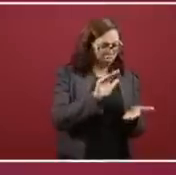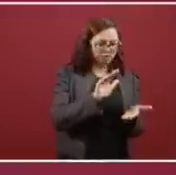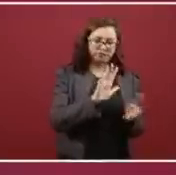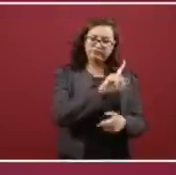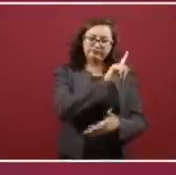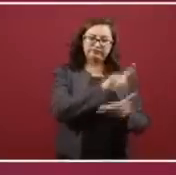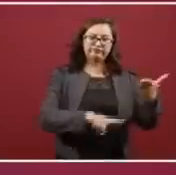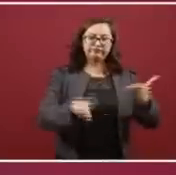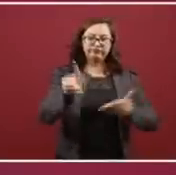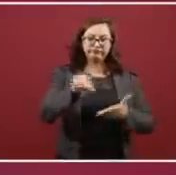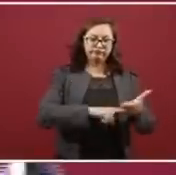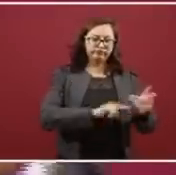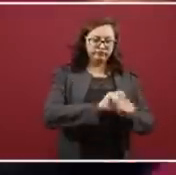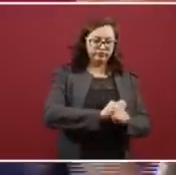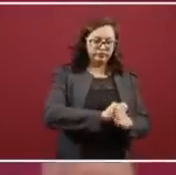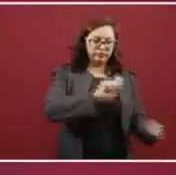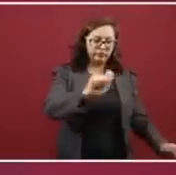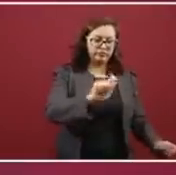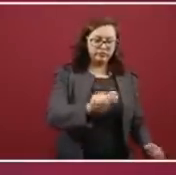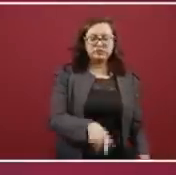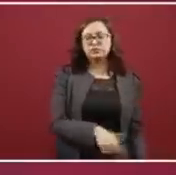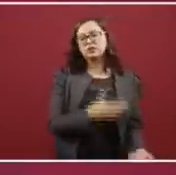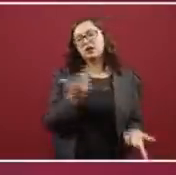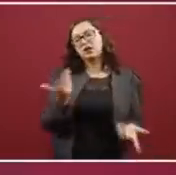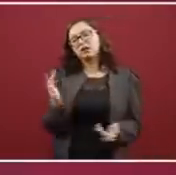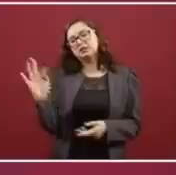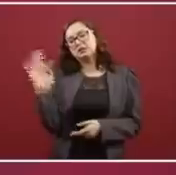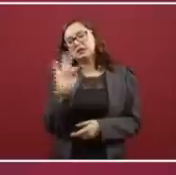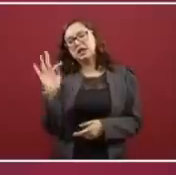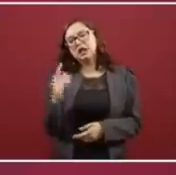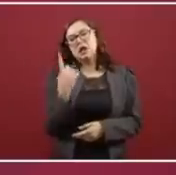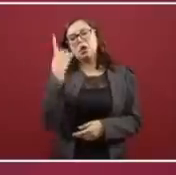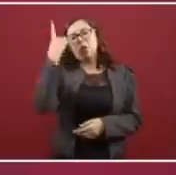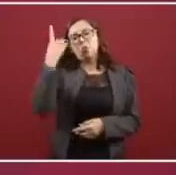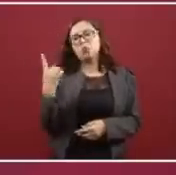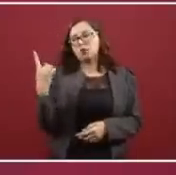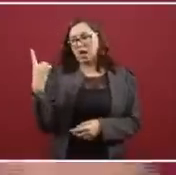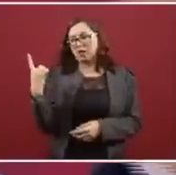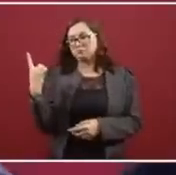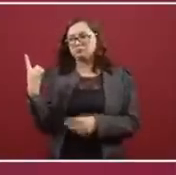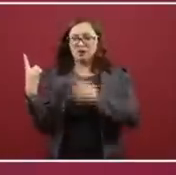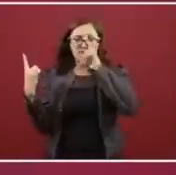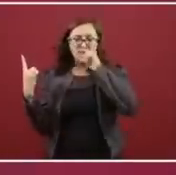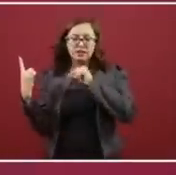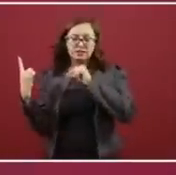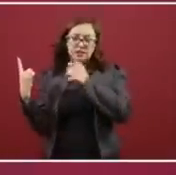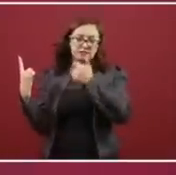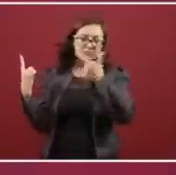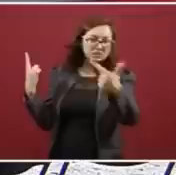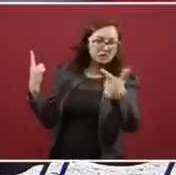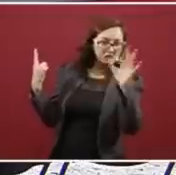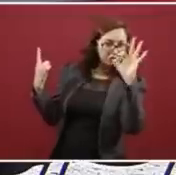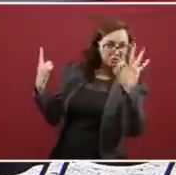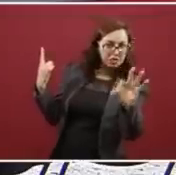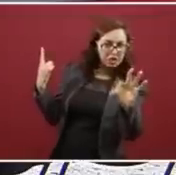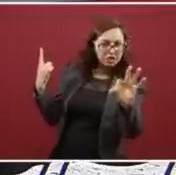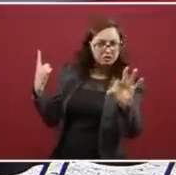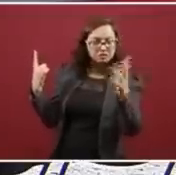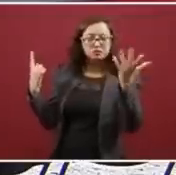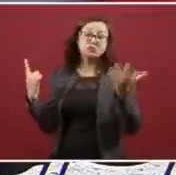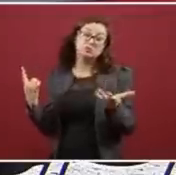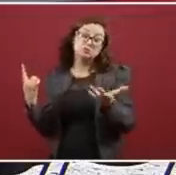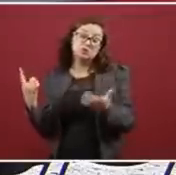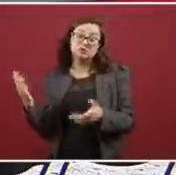inmoviliza y así nos vamos a ver una gasolinera que tengo una bomba inmovilizada y 7 operando puede haber una quin